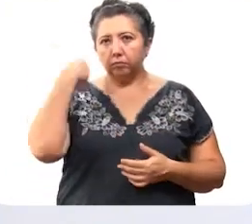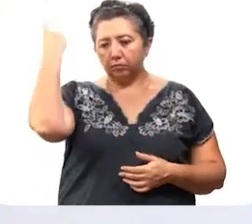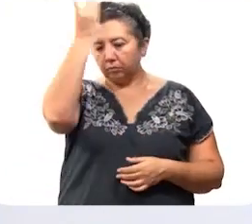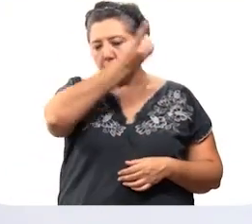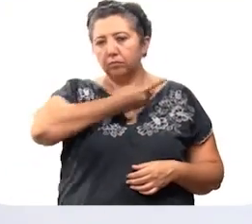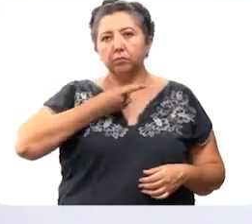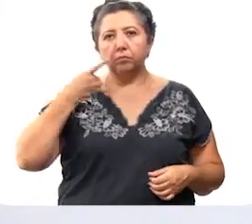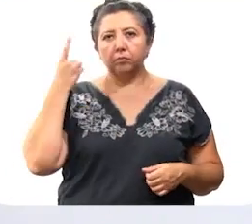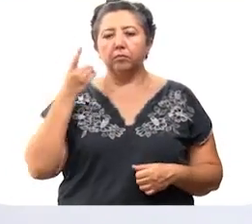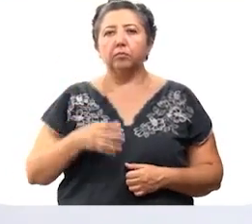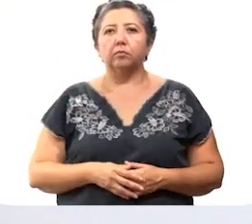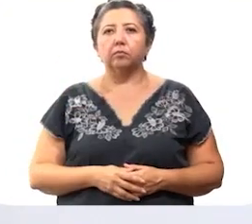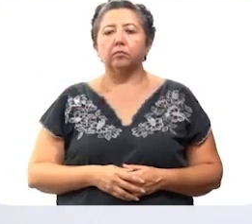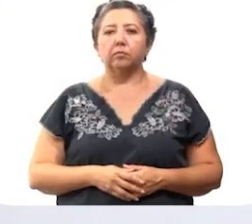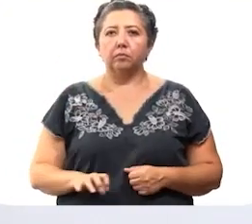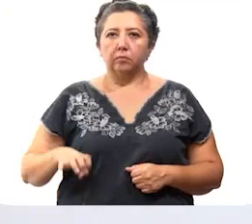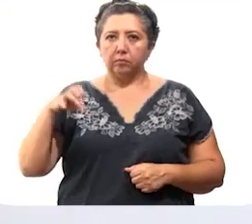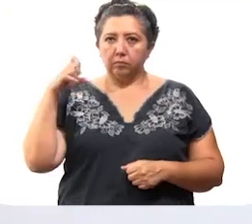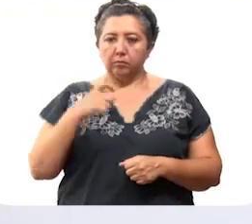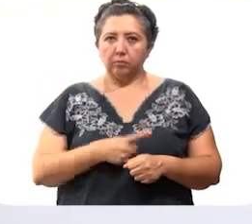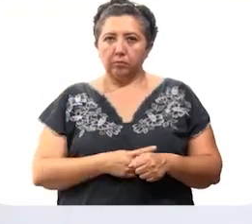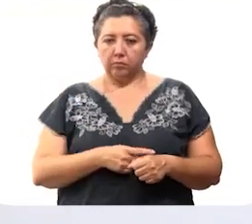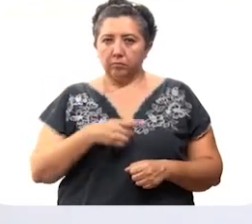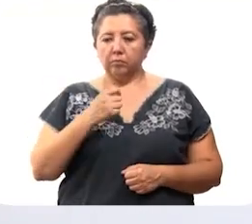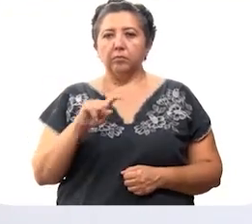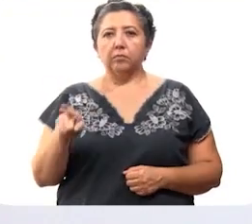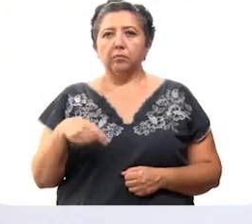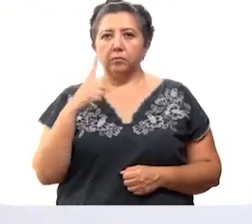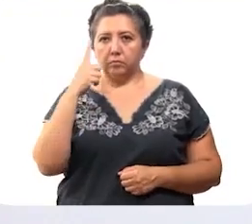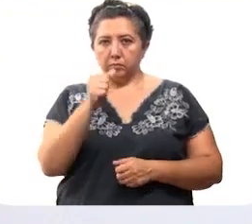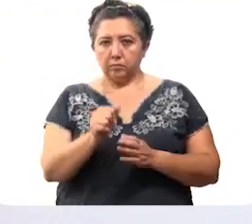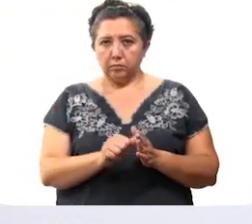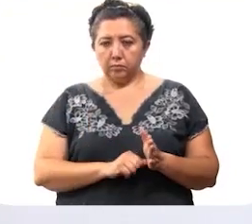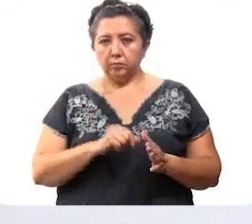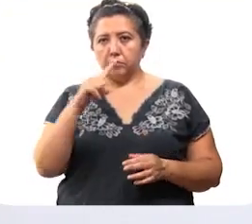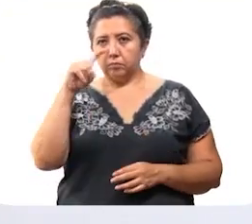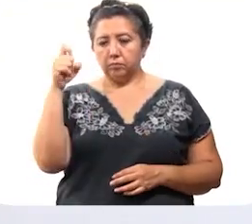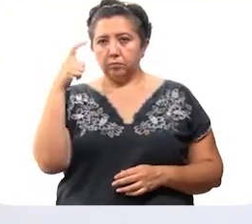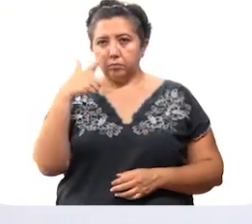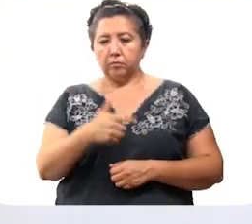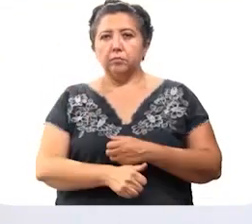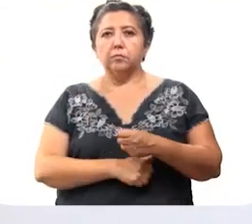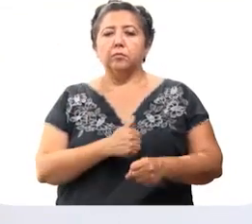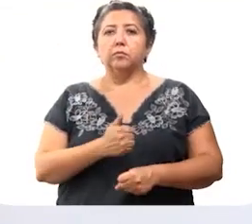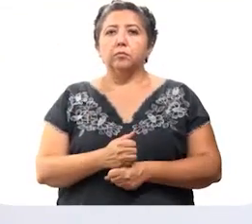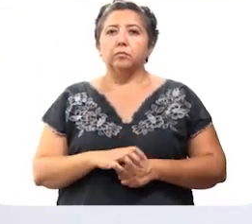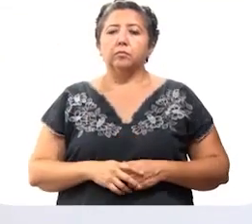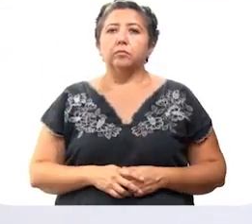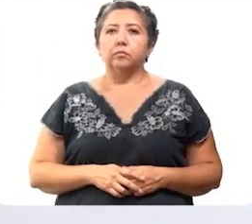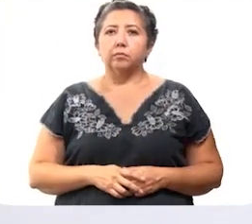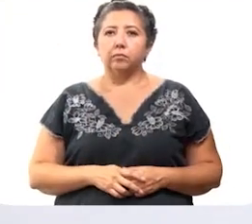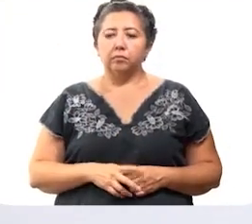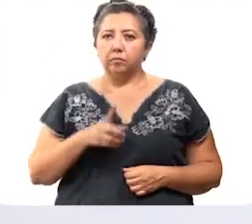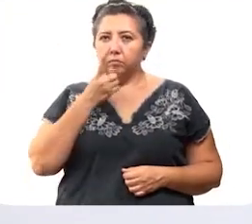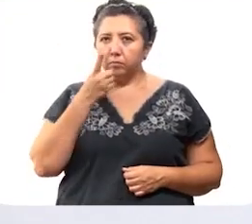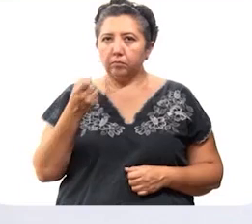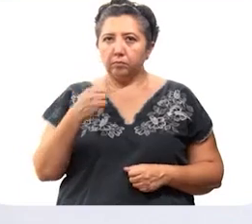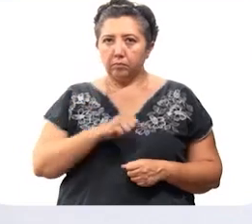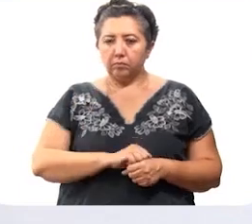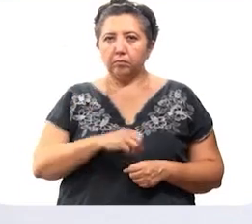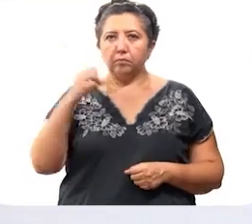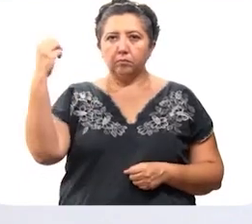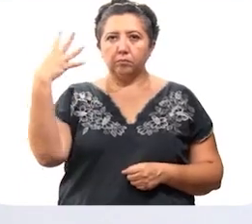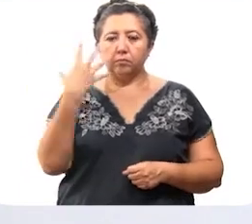la espera de diagnóstico. El rango de edad de los casos es de 1 mes a 107 años. Los